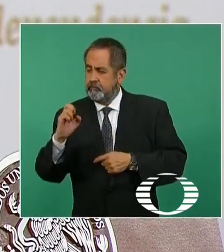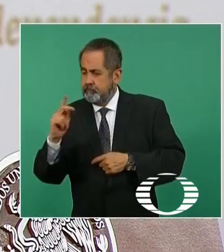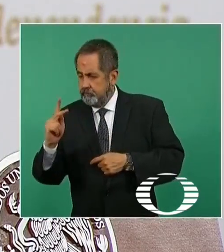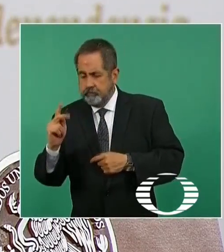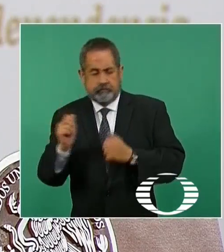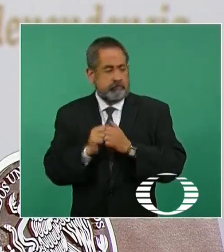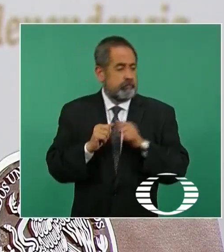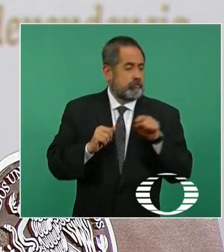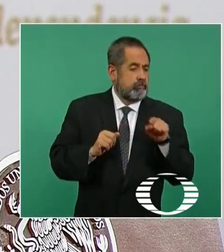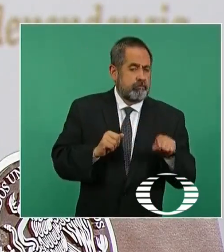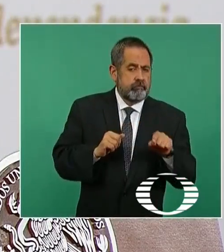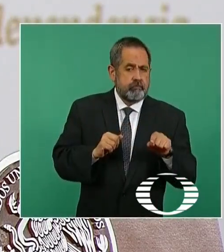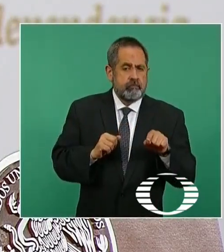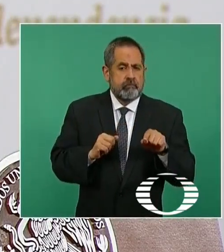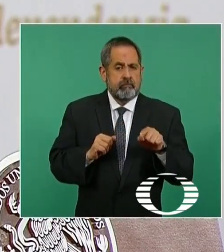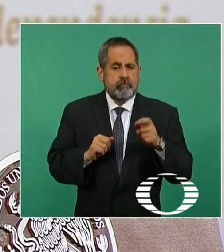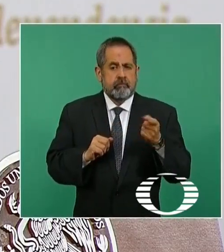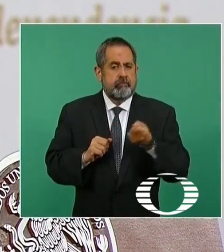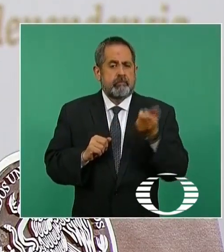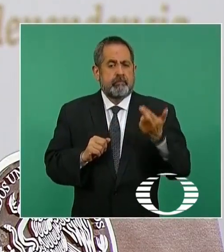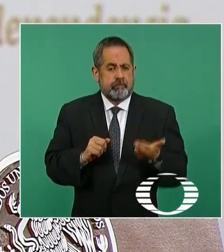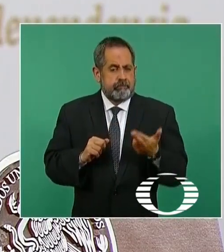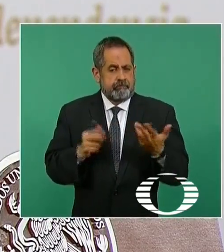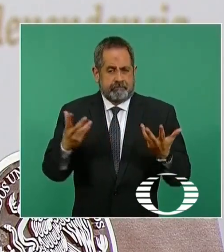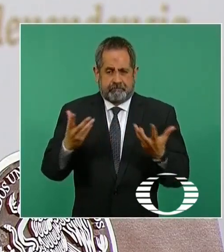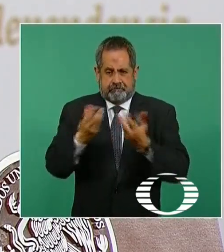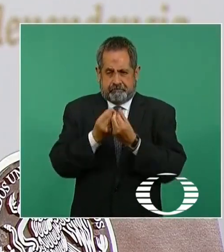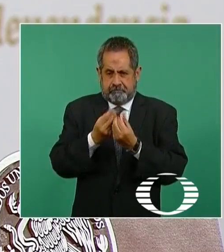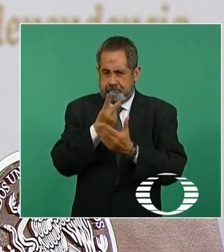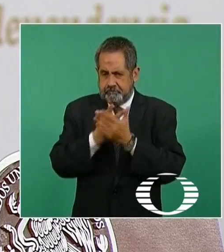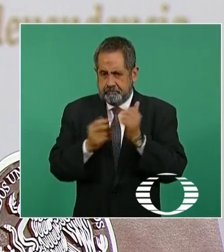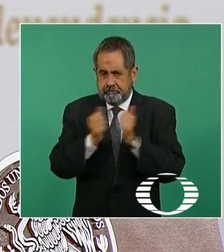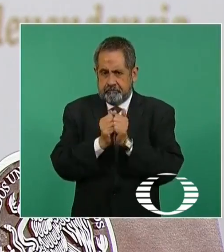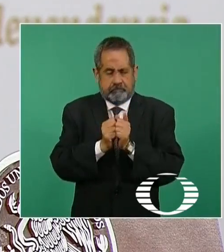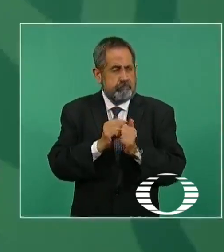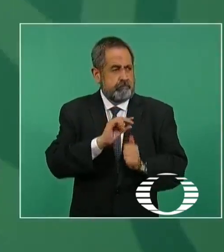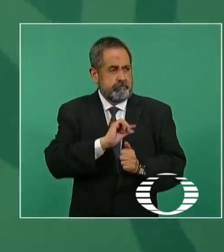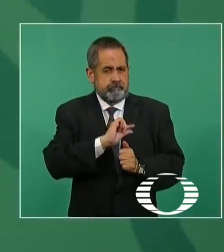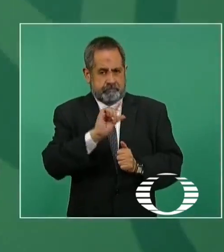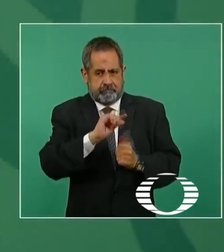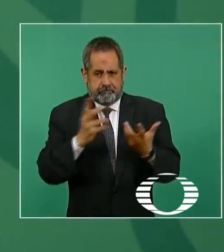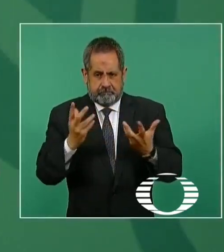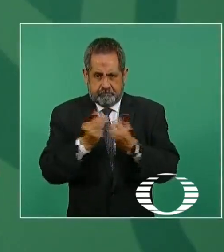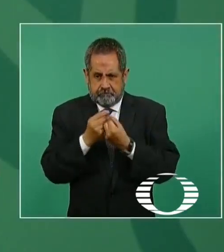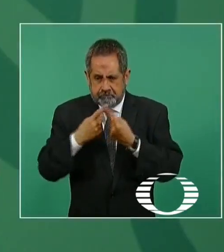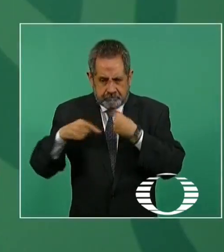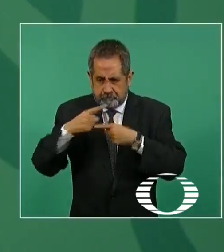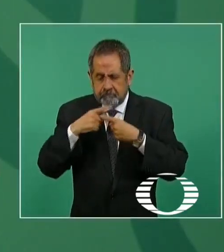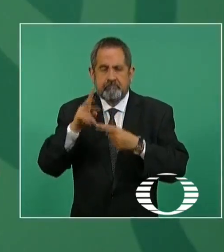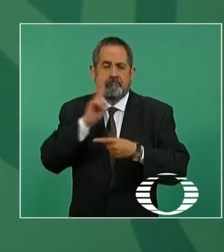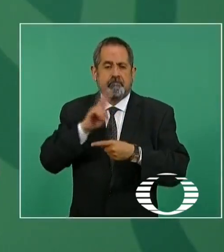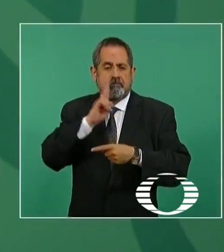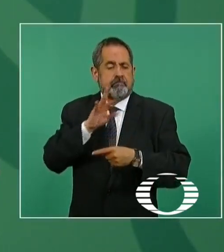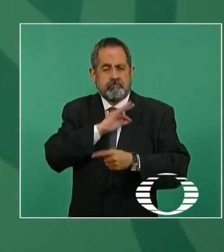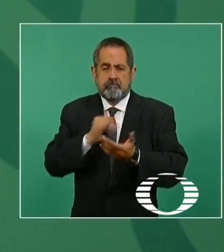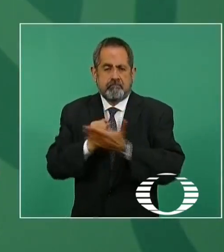con la Secretaría y todas las especialidades, y es una situación que se